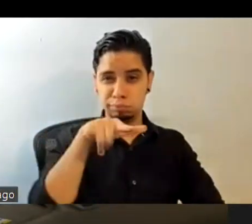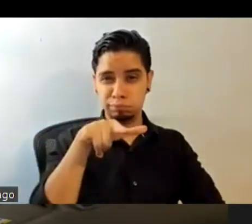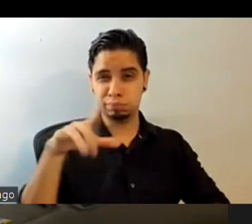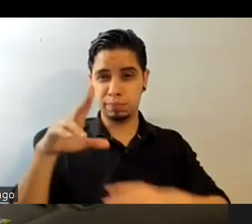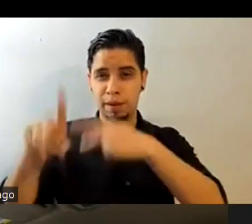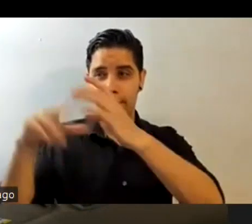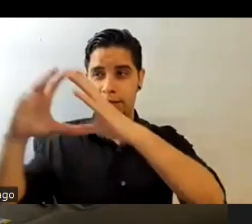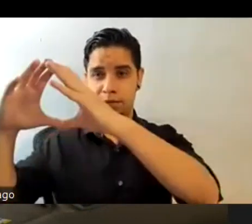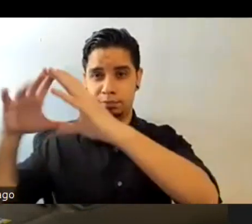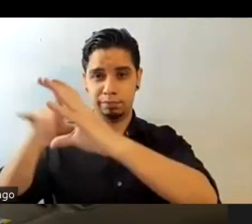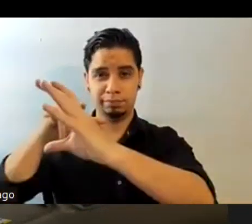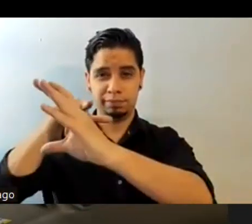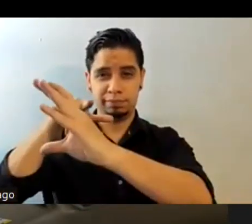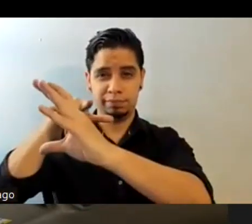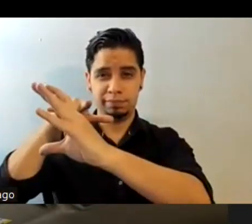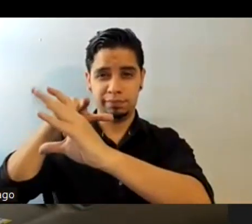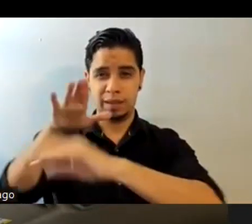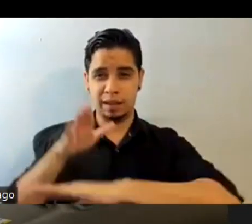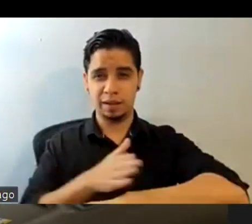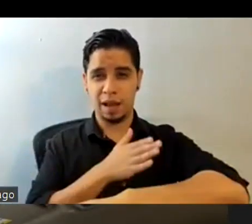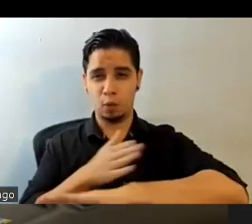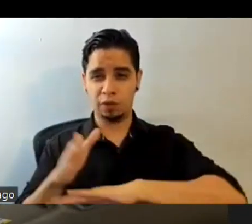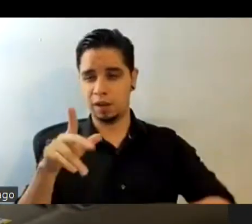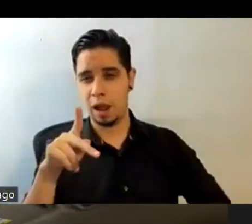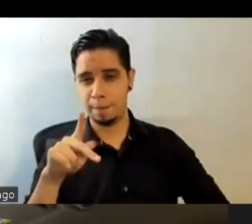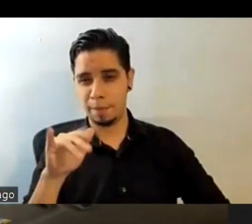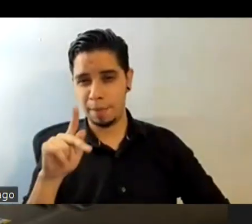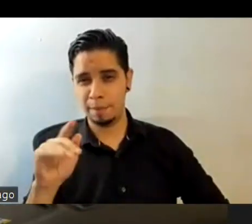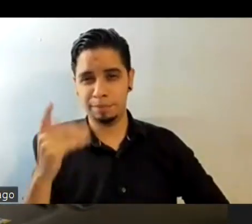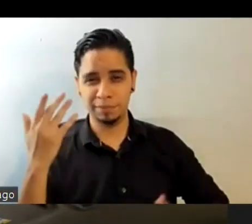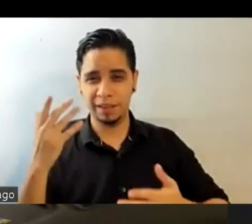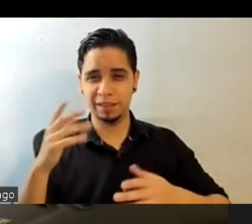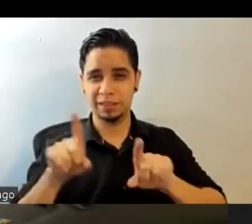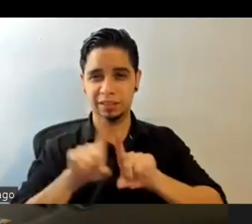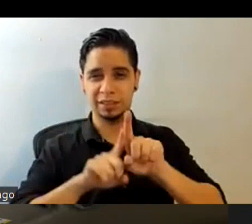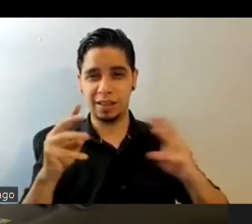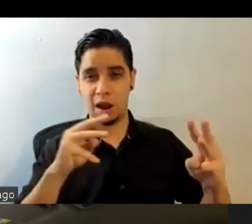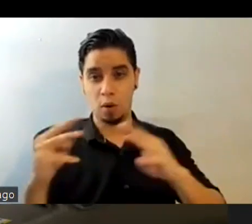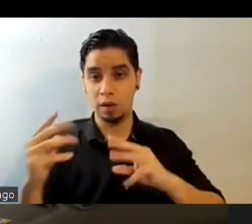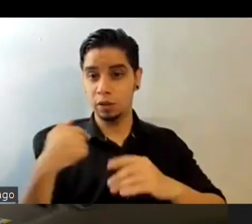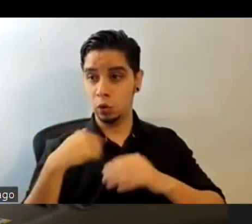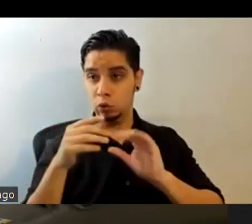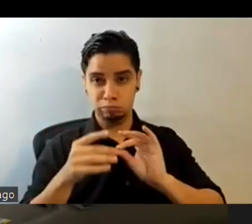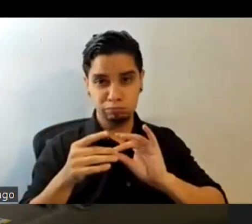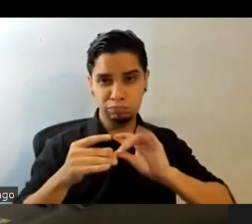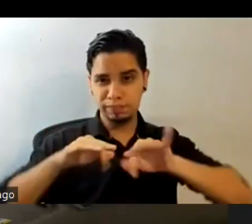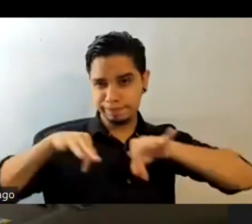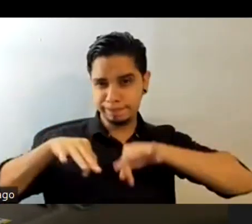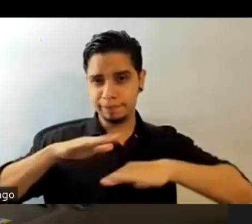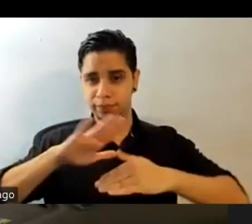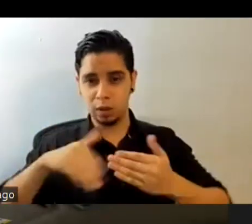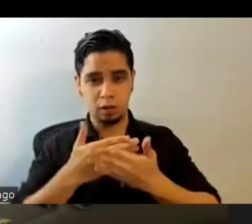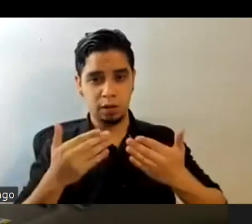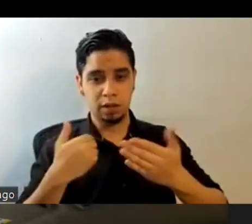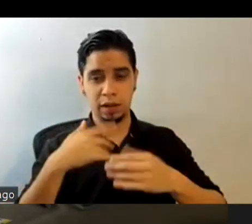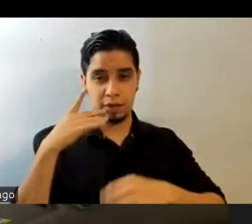musiquita era pa pa pam pam pa pa pam pam pam pa pam pam, y así le seguía todos los detalles. Y en este momento se veía el